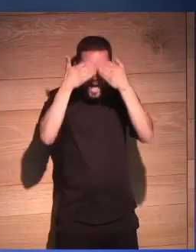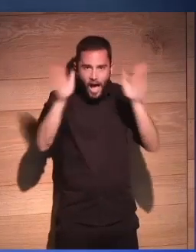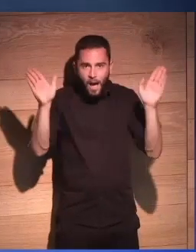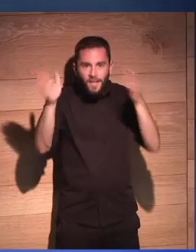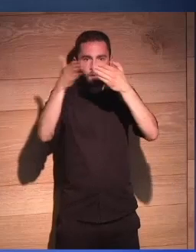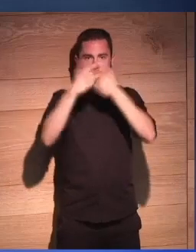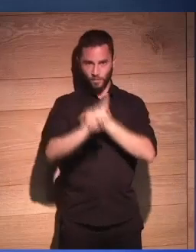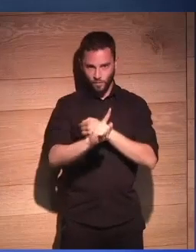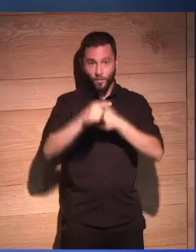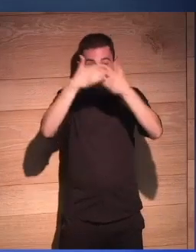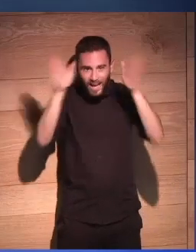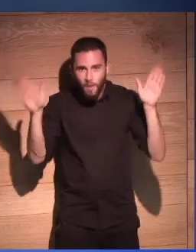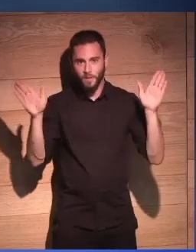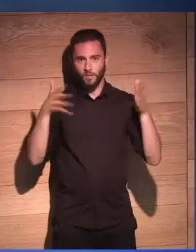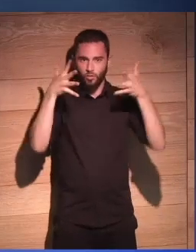un poco mi consejo.